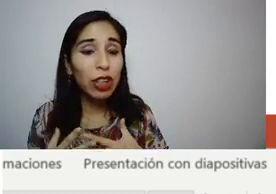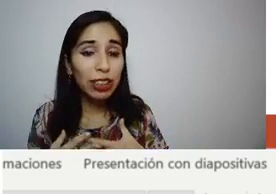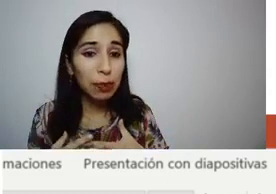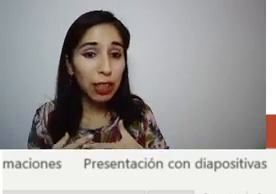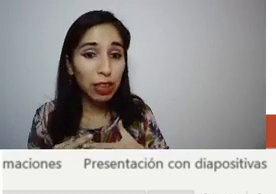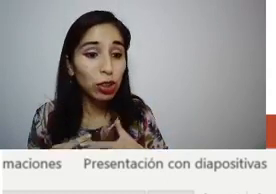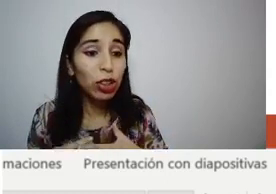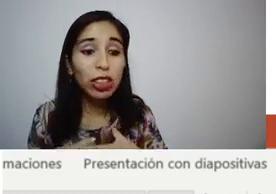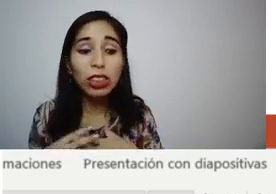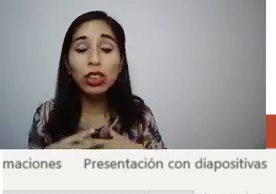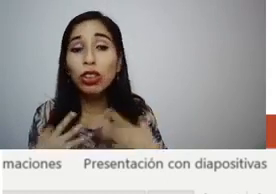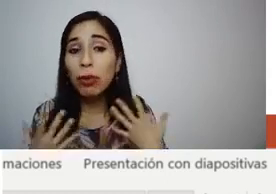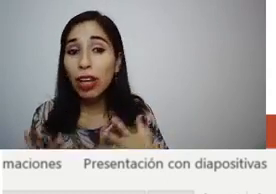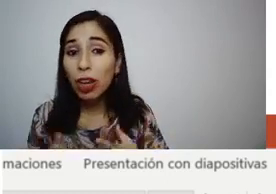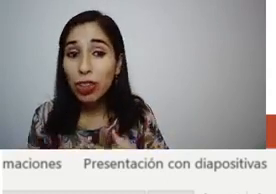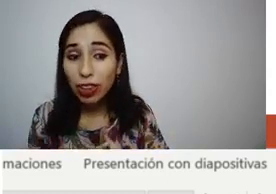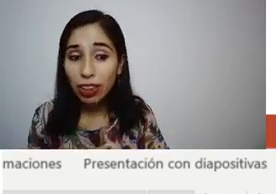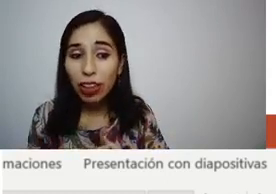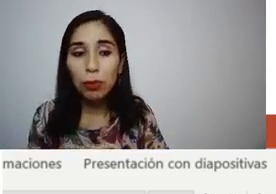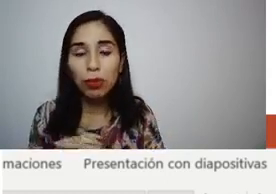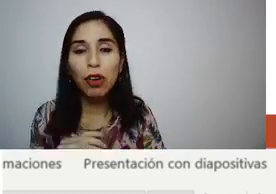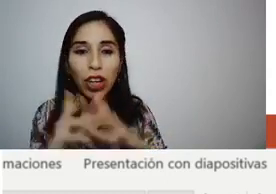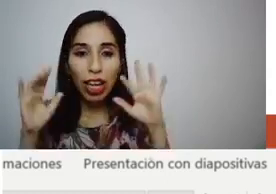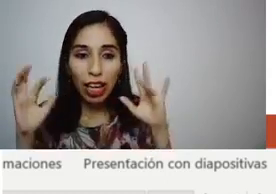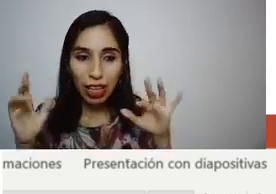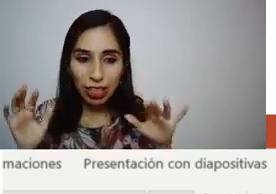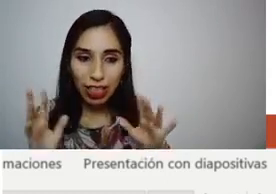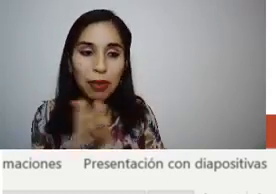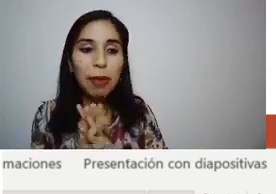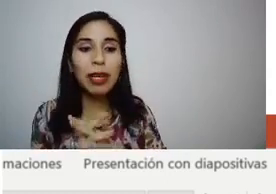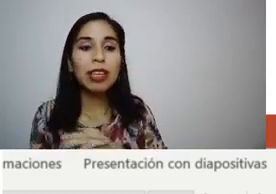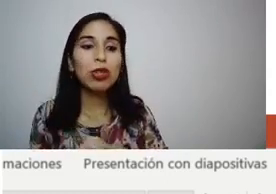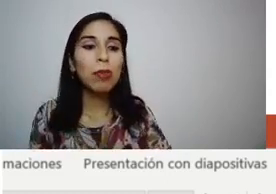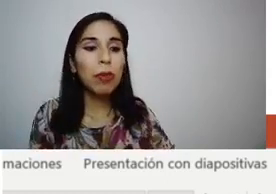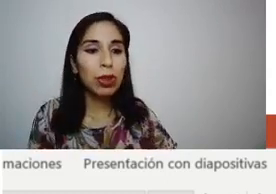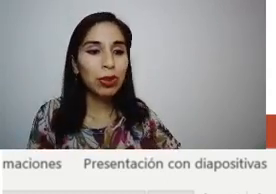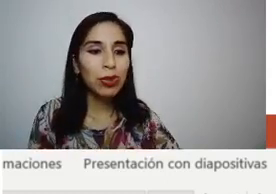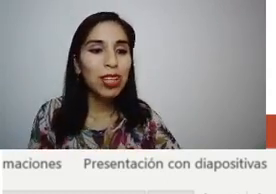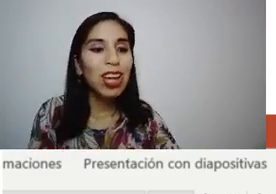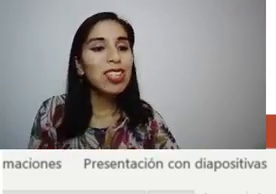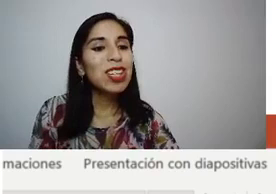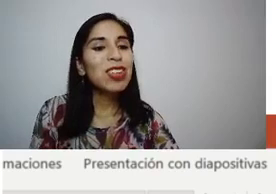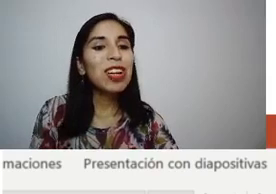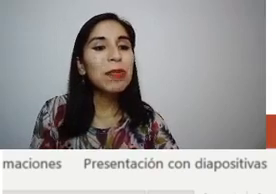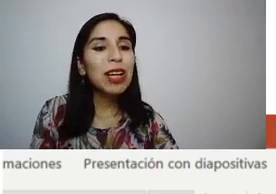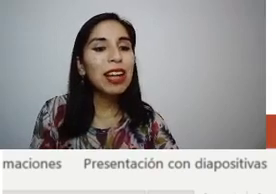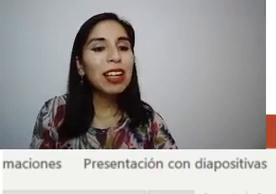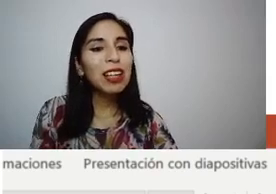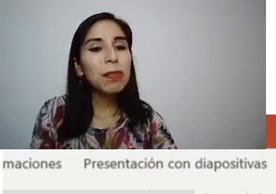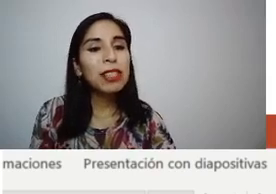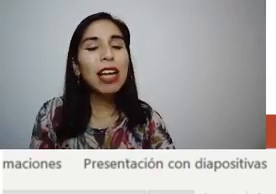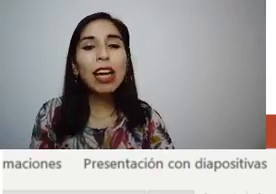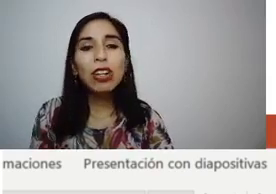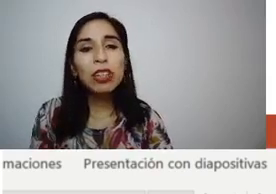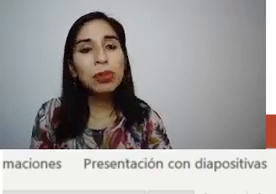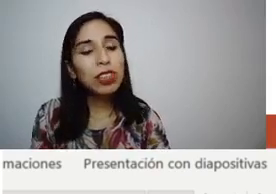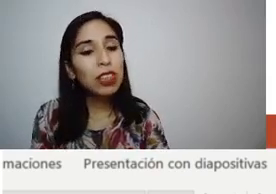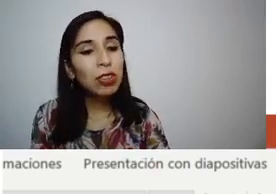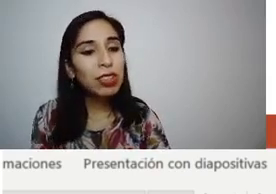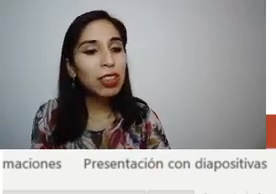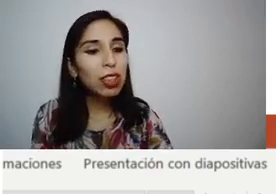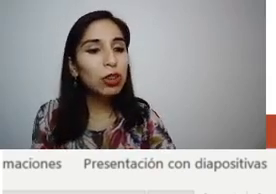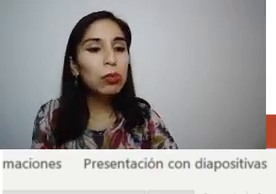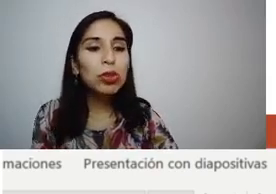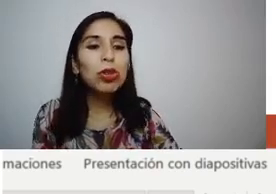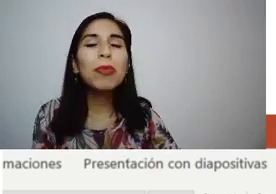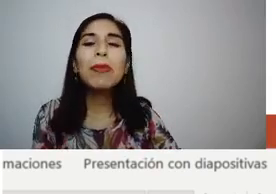quedado claro la explicación que soy yo no me dejado entender por favor escriba me en estos momentos señora hervir aguirre pisarlo le hemos